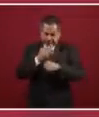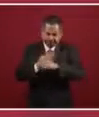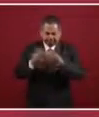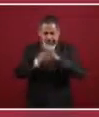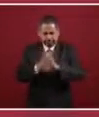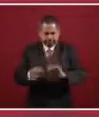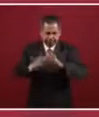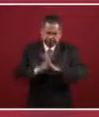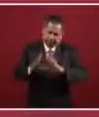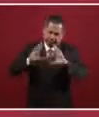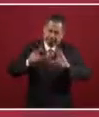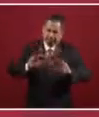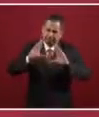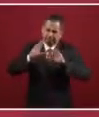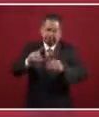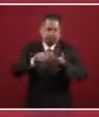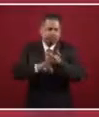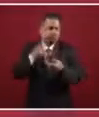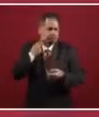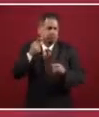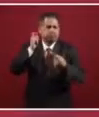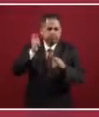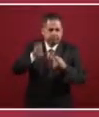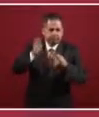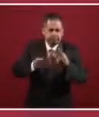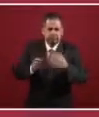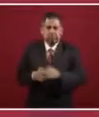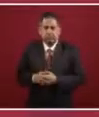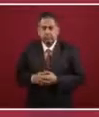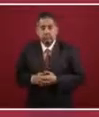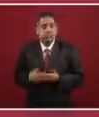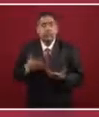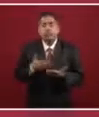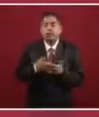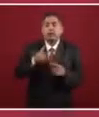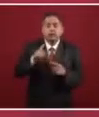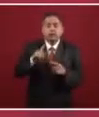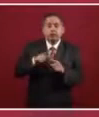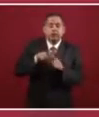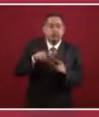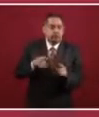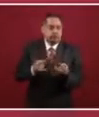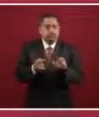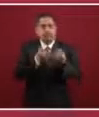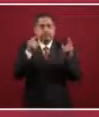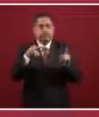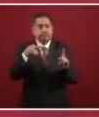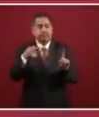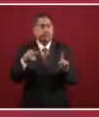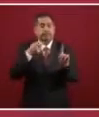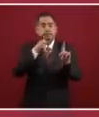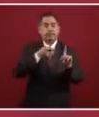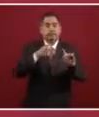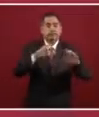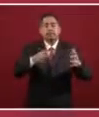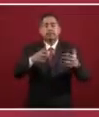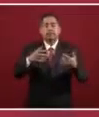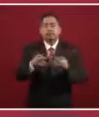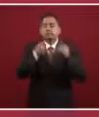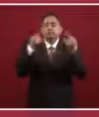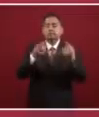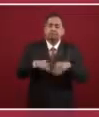Y ahora el protagonista principal de esta historia es el pueblo.